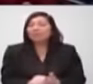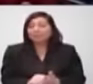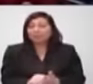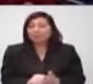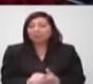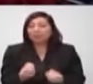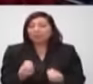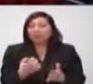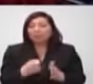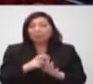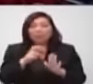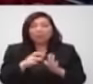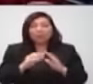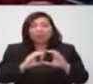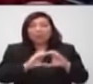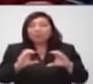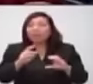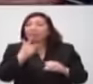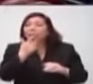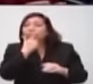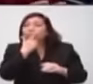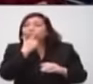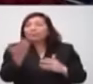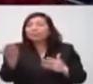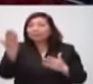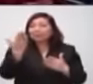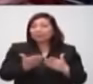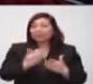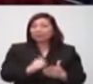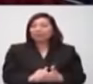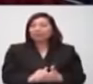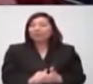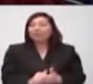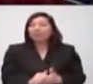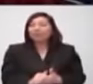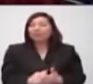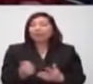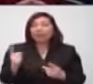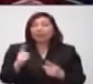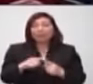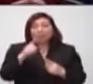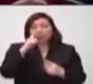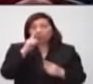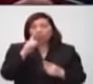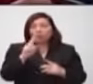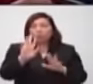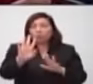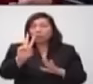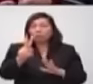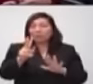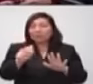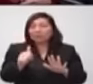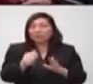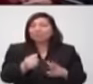pública, como es el caso del proyecto Línea María. Sin embargo, desde marzo del 2016 hasta junio del 2016, la